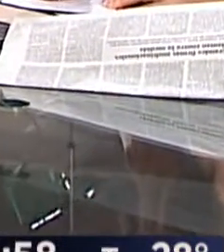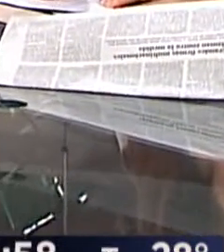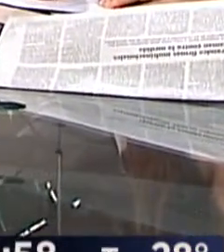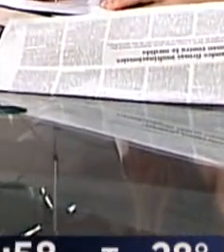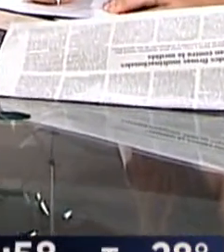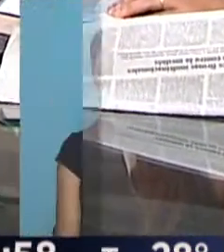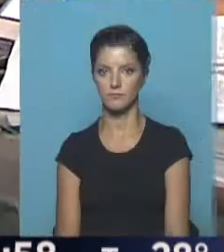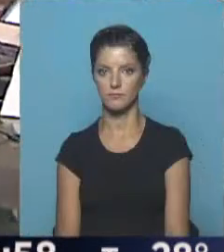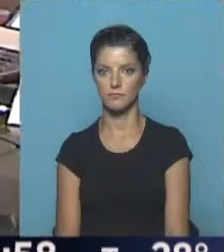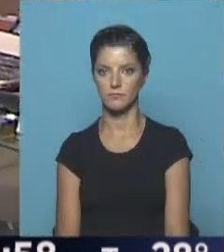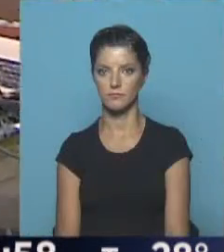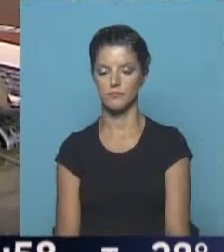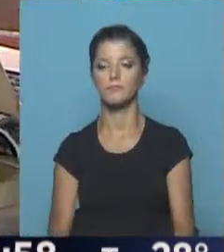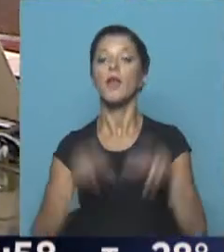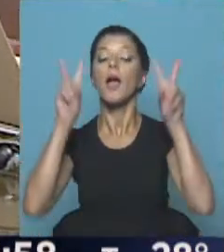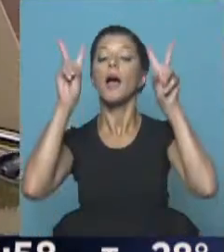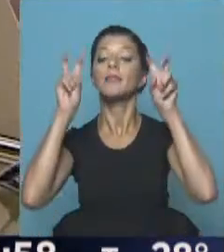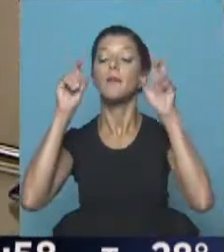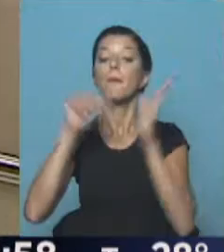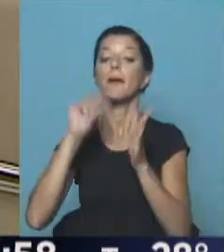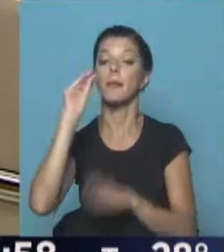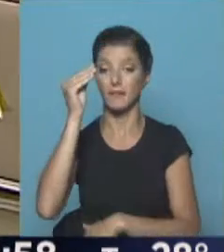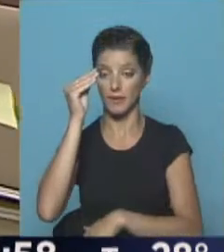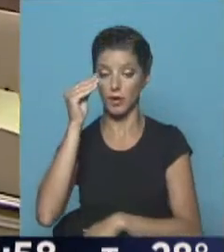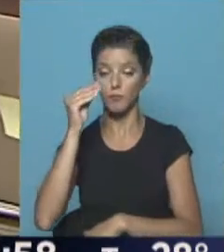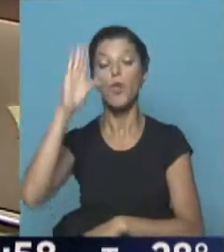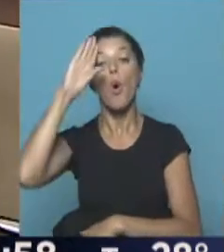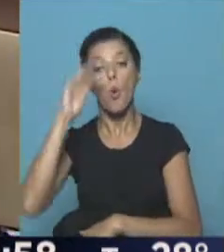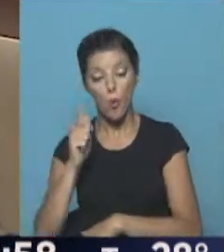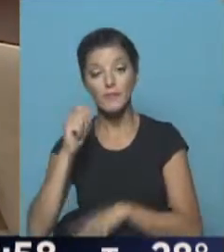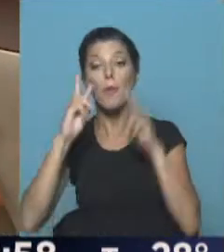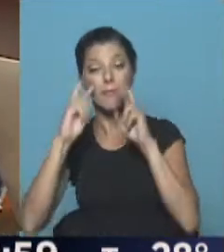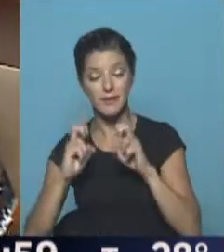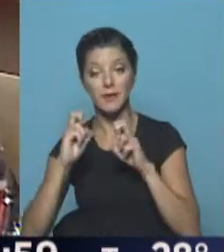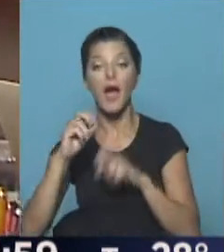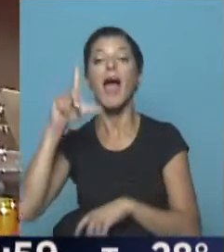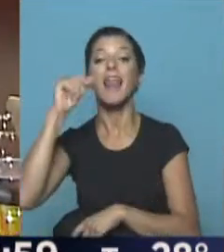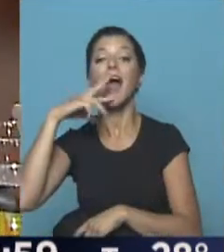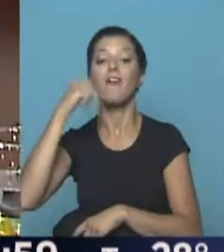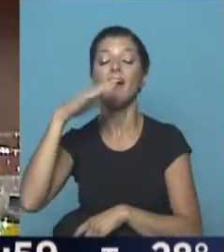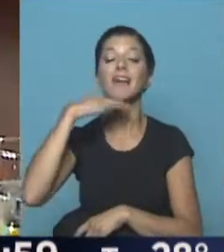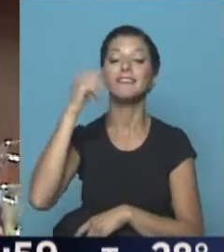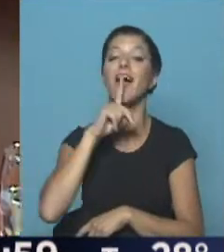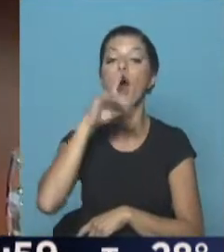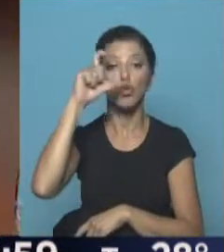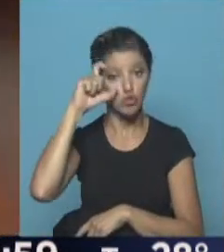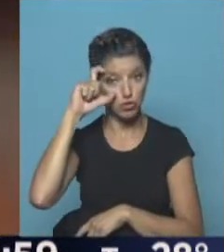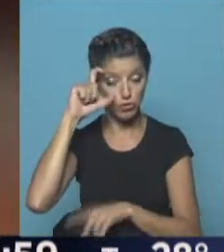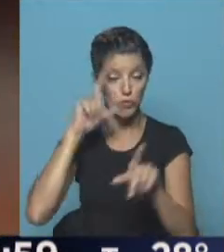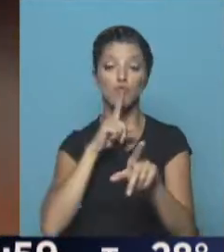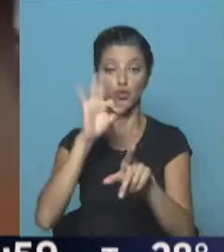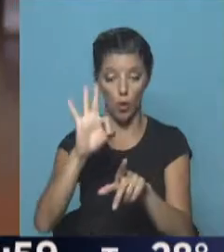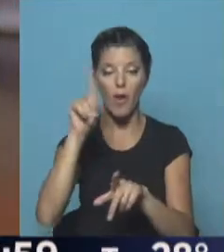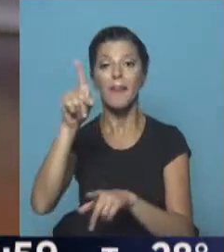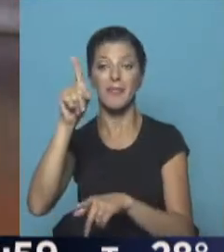capítulo brasil la muerte del juez que investigaba el caso la valla todo el caso de corrupción el escándalo de petrobras en